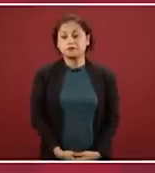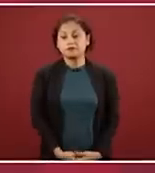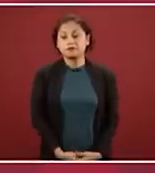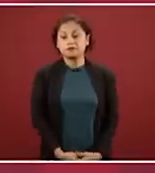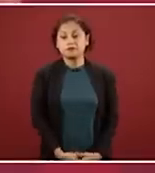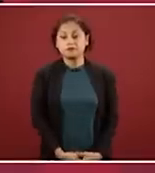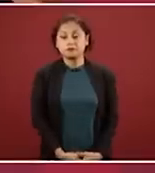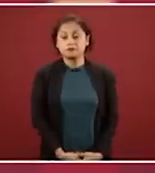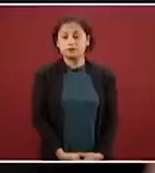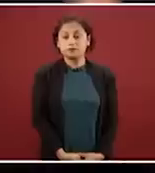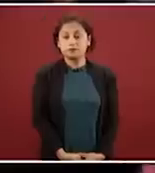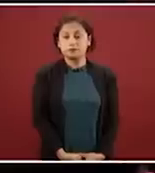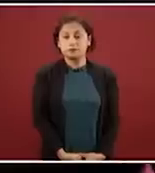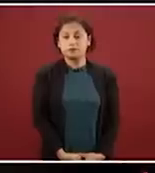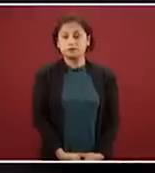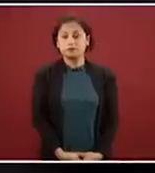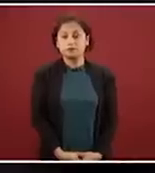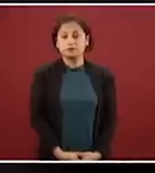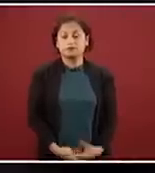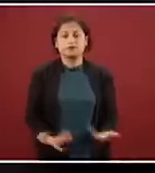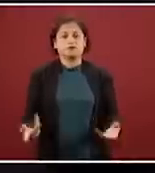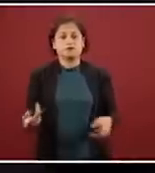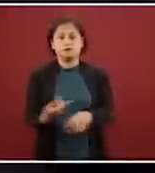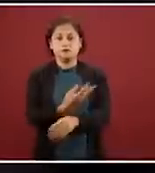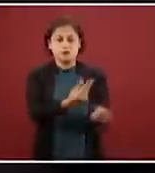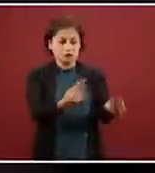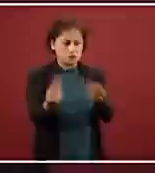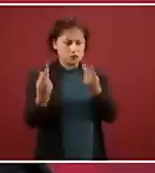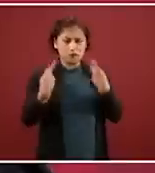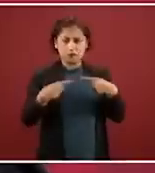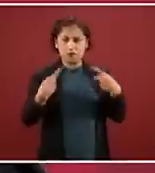todos estos personajes de la noche a la mañana se enriquecen.